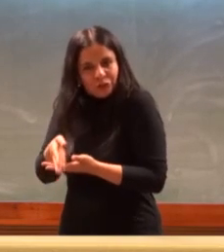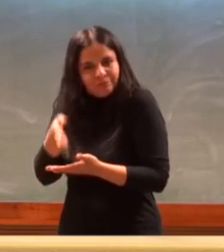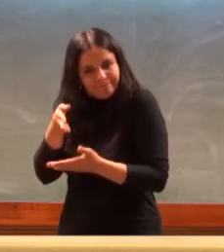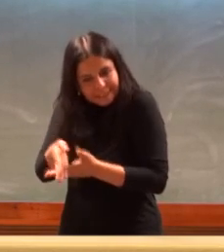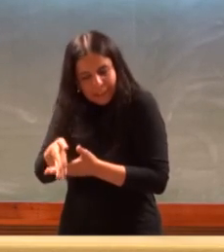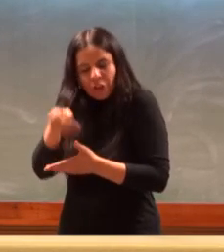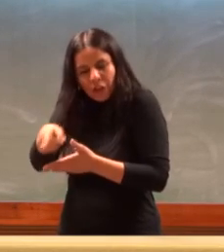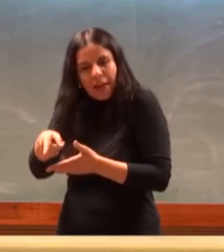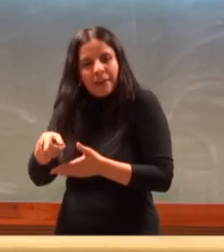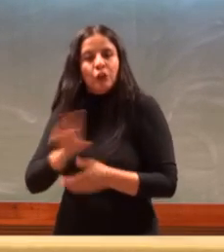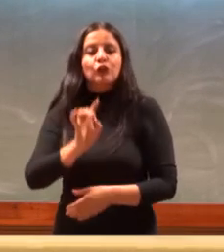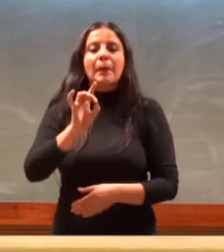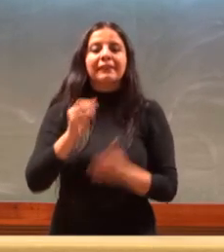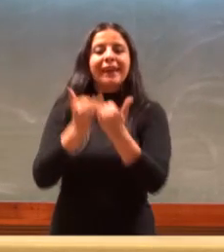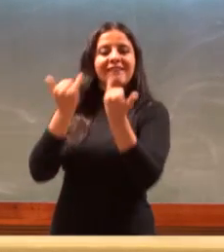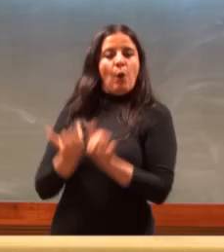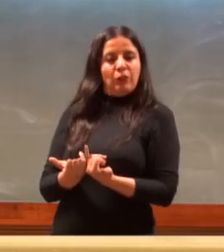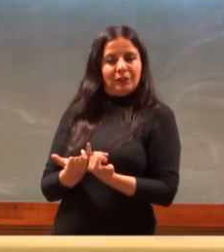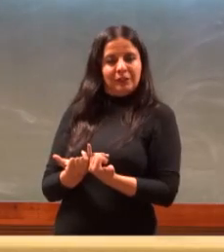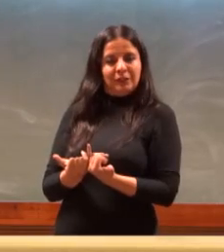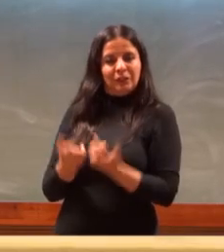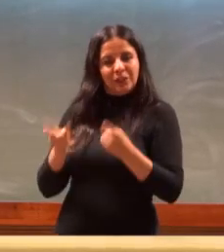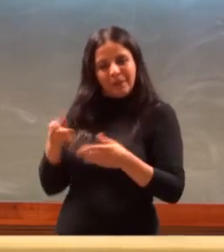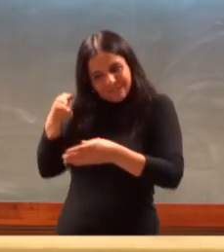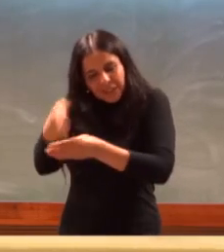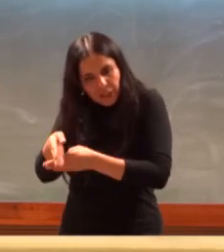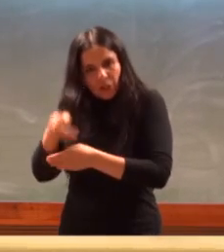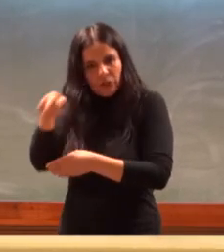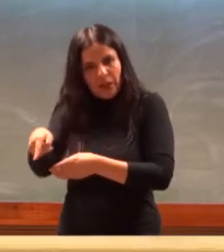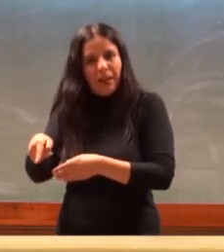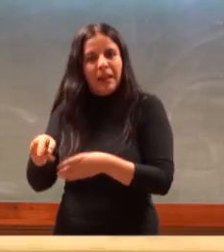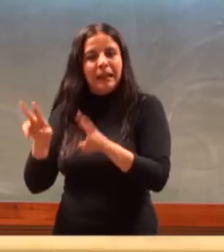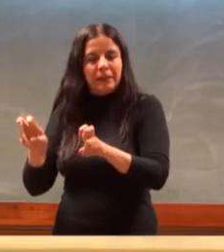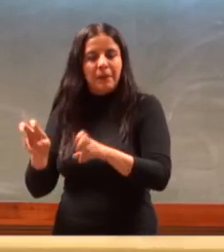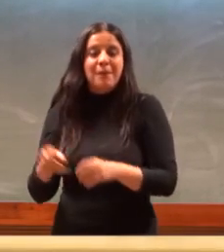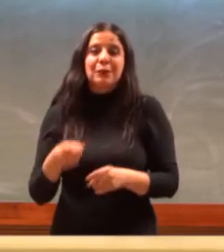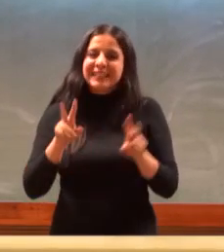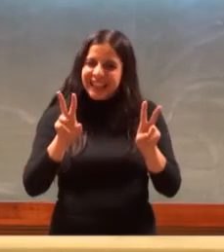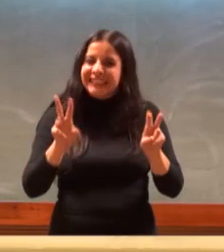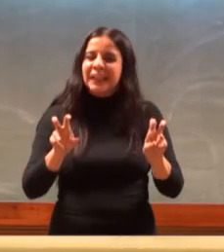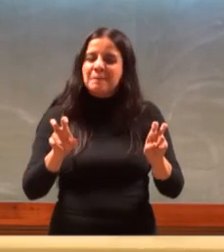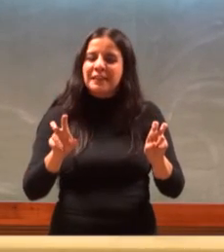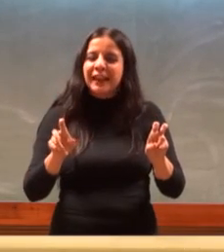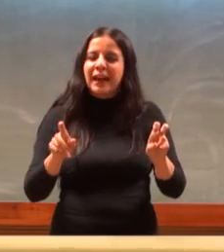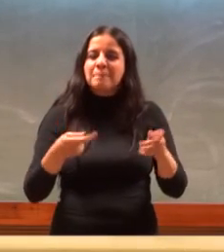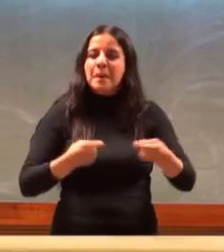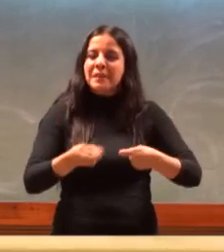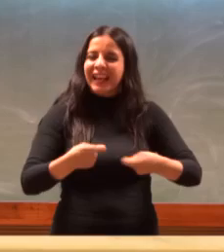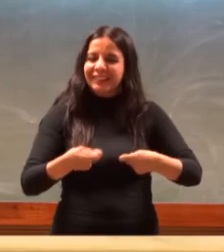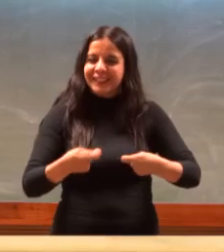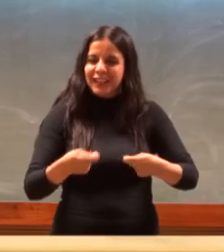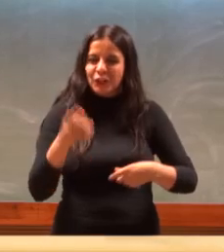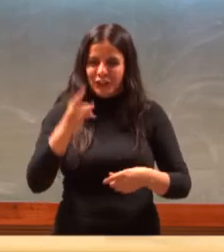meramente los evaluadores vayan esas comisiones creo que inclusive También en esta mercantilización de universidad corremos riesgo riesgo del